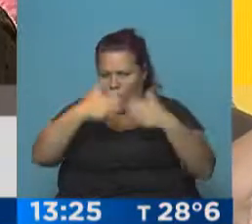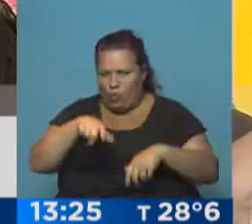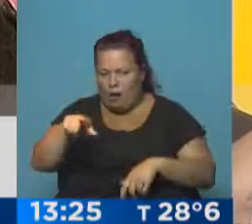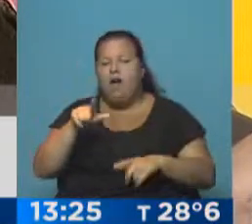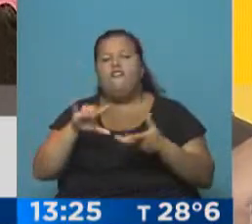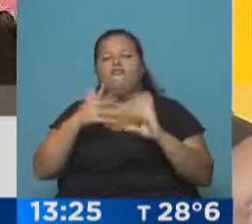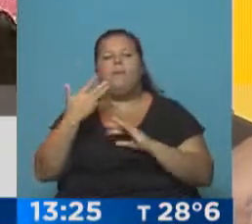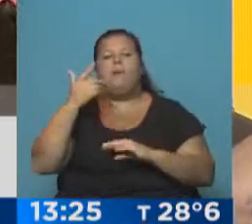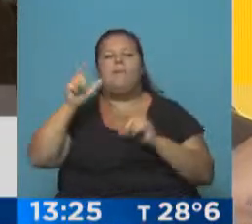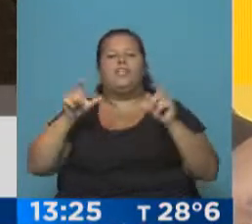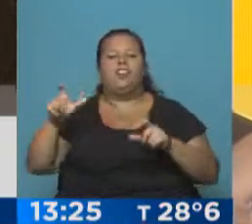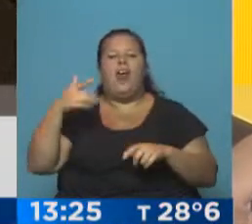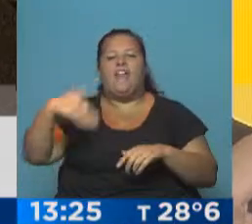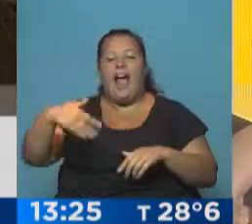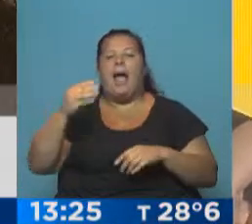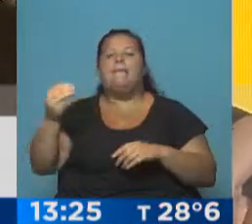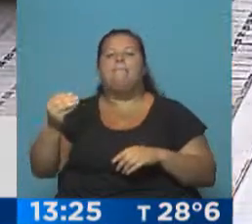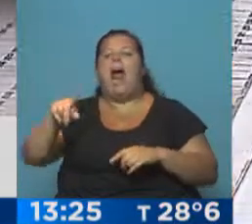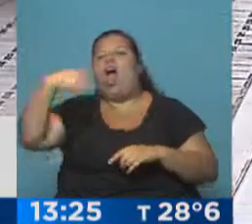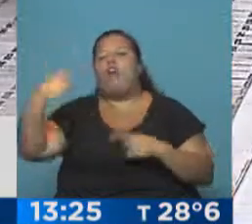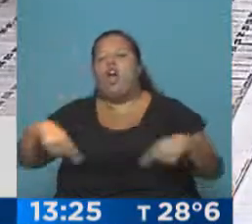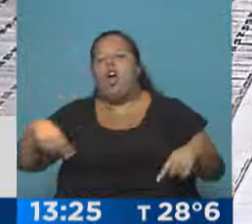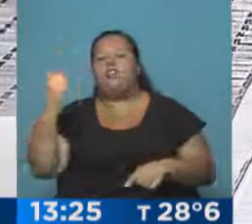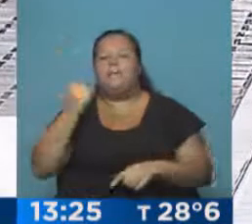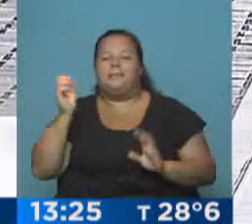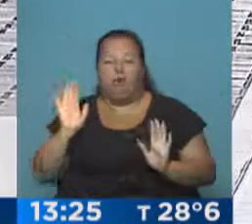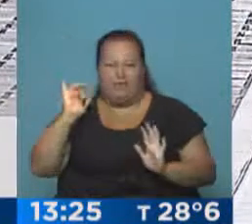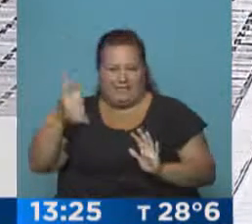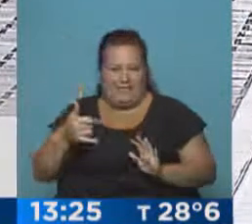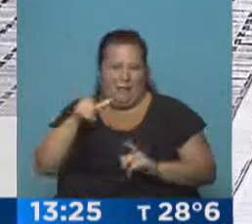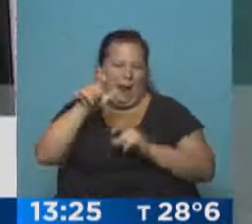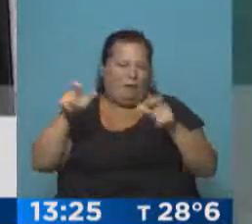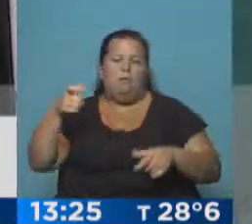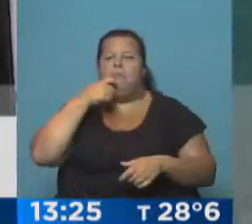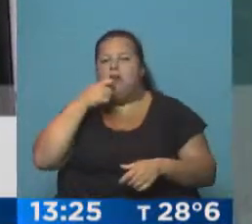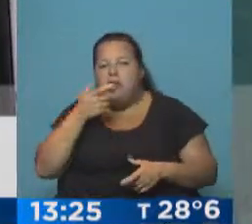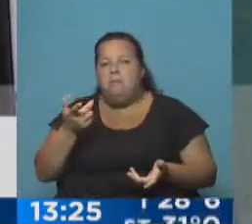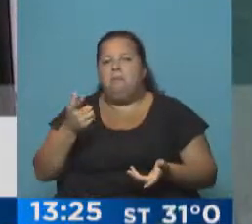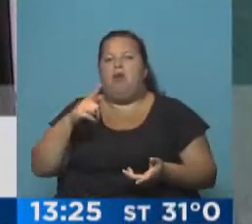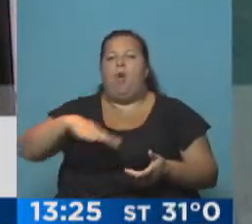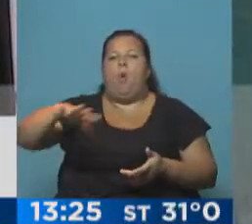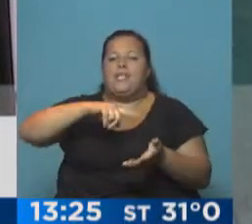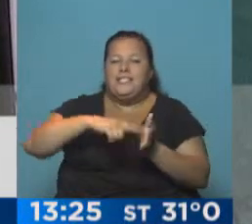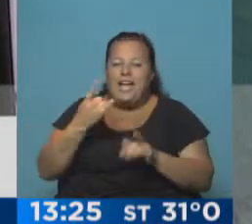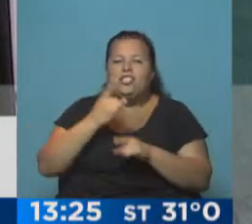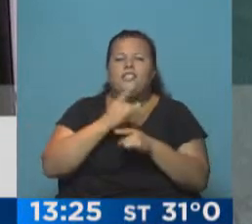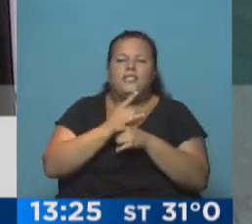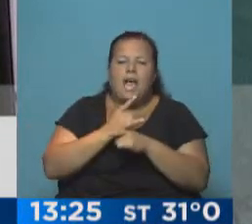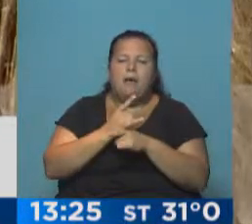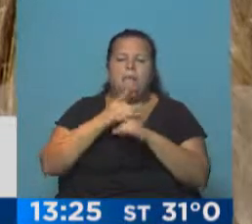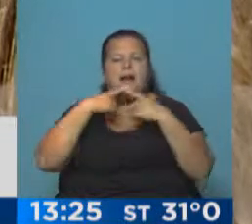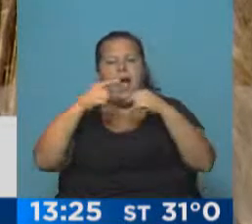de esta manera a los agentes de tránsito para ello para aquellos que es mucho más útil para el vecino por ejemplo en el área central solemos tener